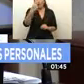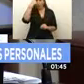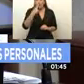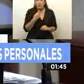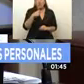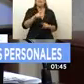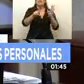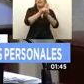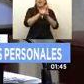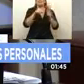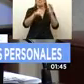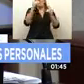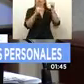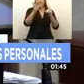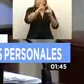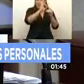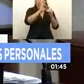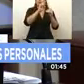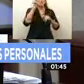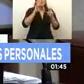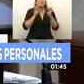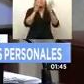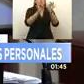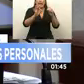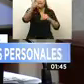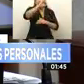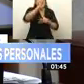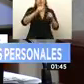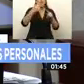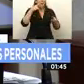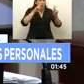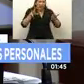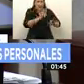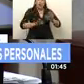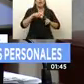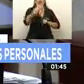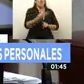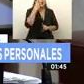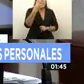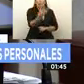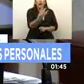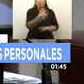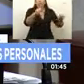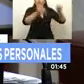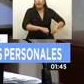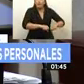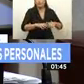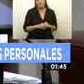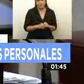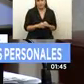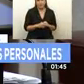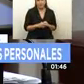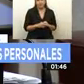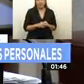déficit cero tenían que llegar al déficit Cero en el 2004 fracasó